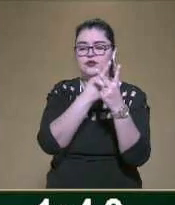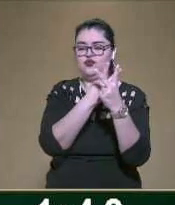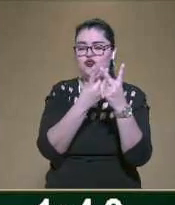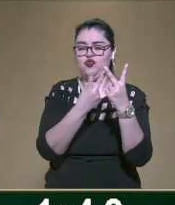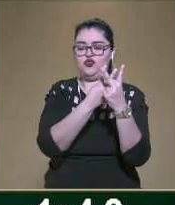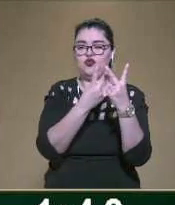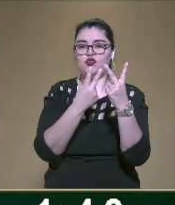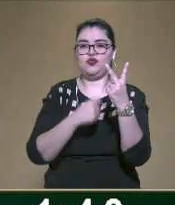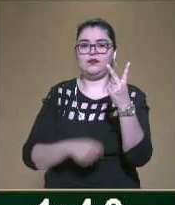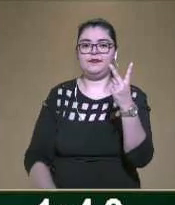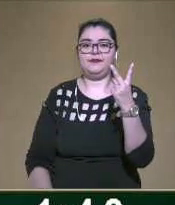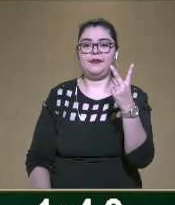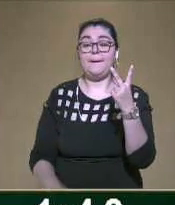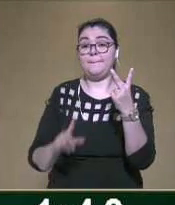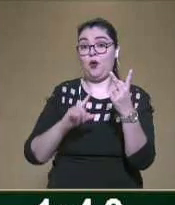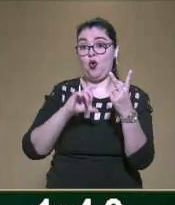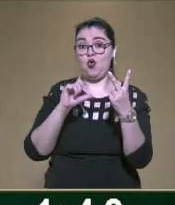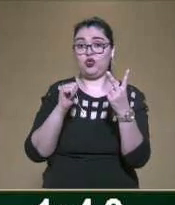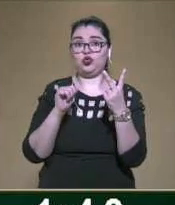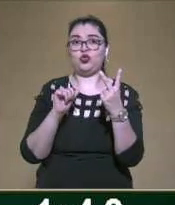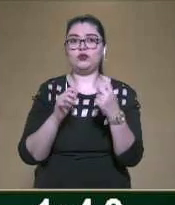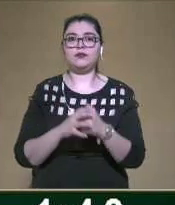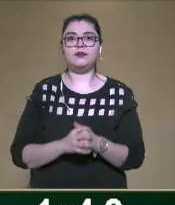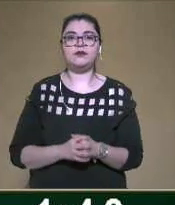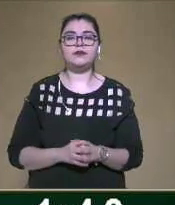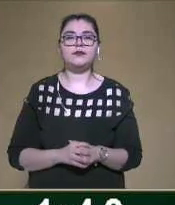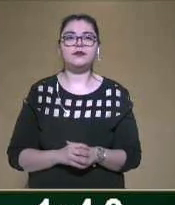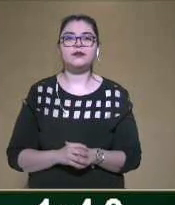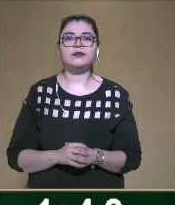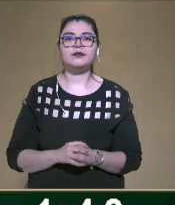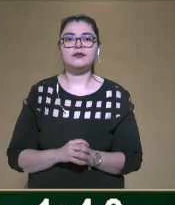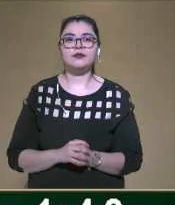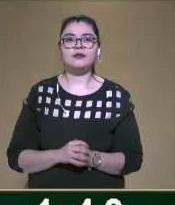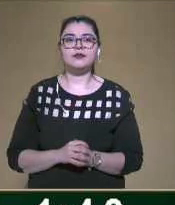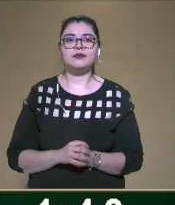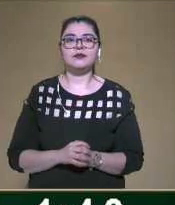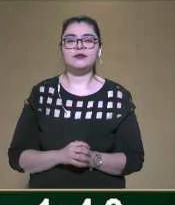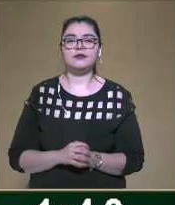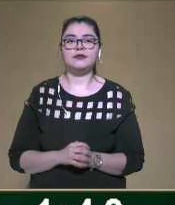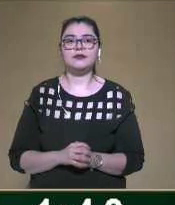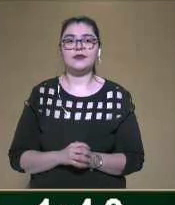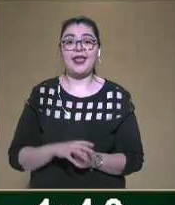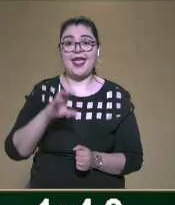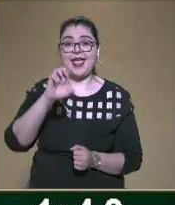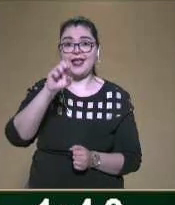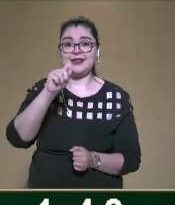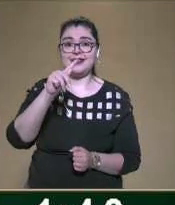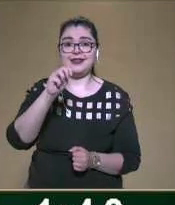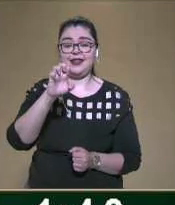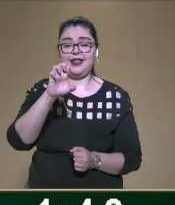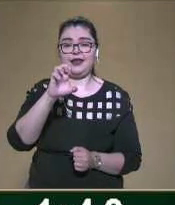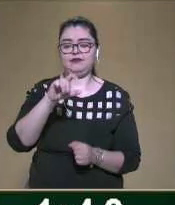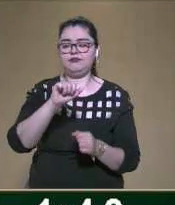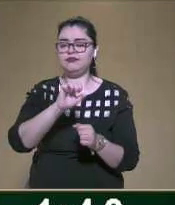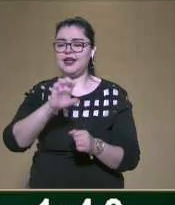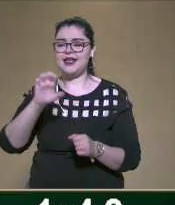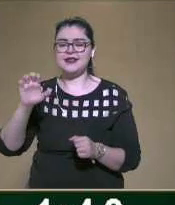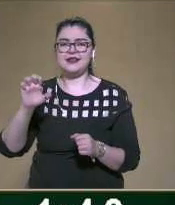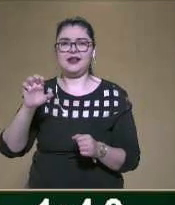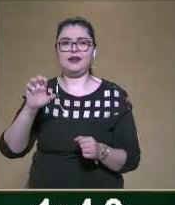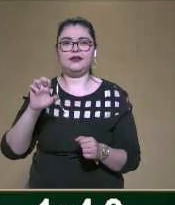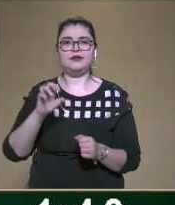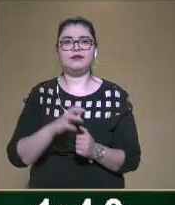este? Aquí ya mencionamos quién está, quiénes están. Al norte. Al norte. Aquí están. Al este, norte,